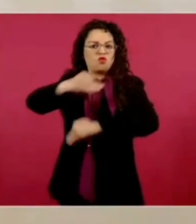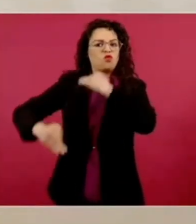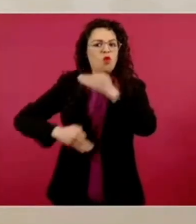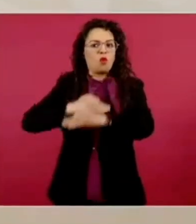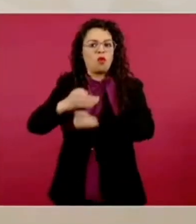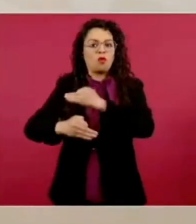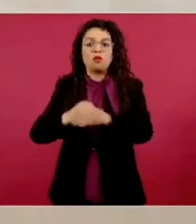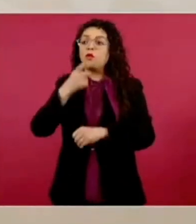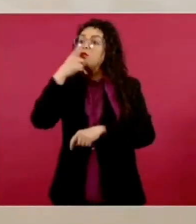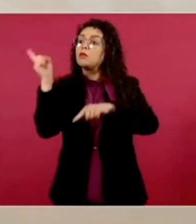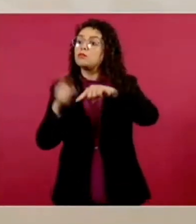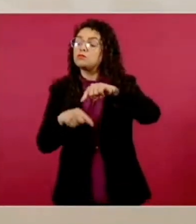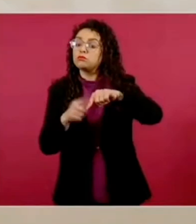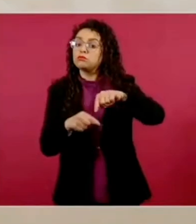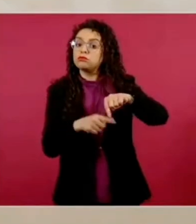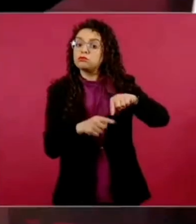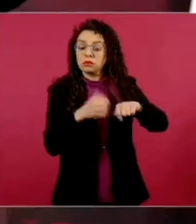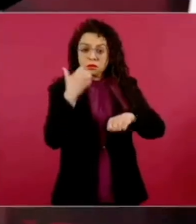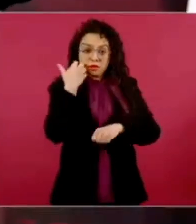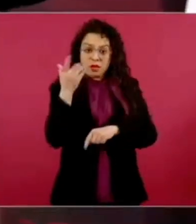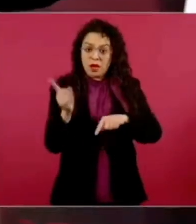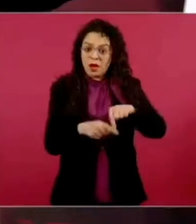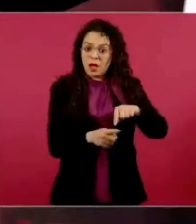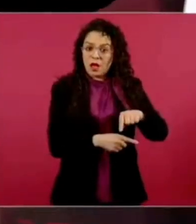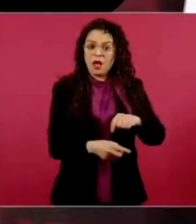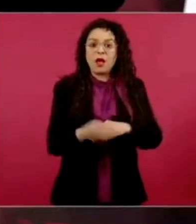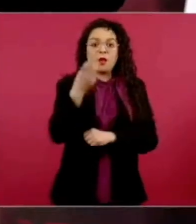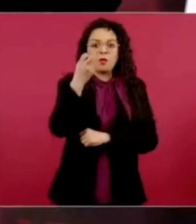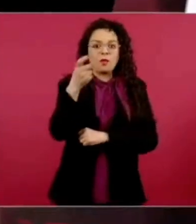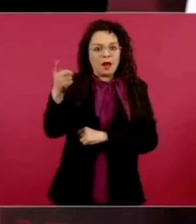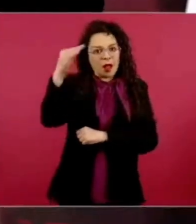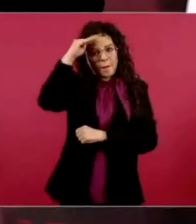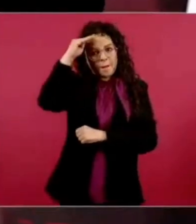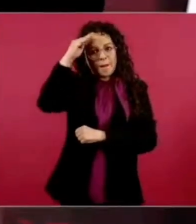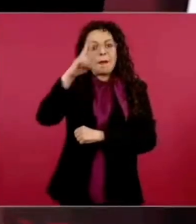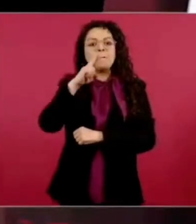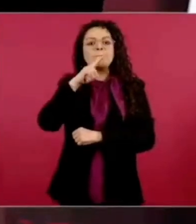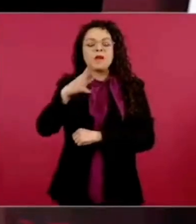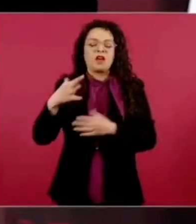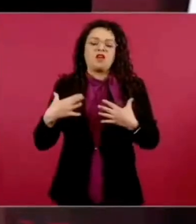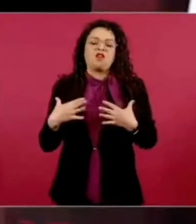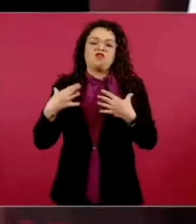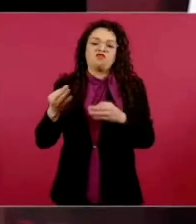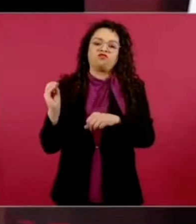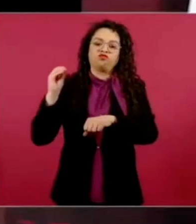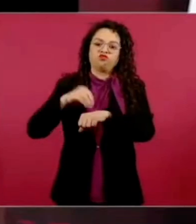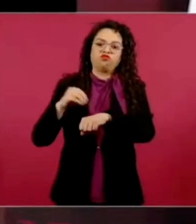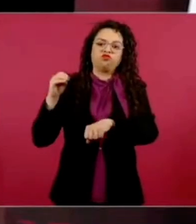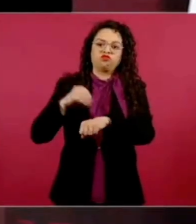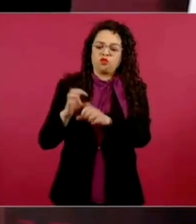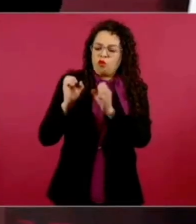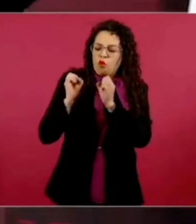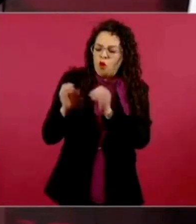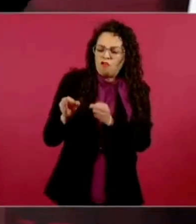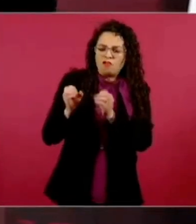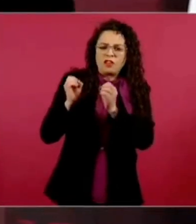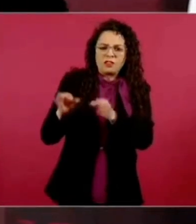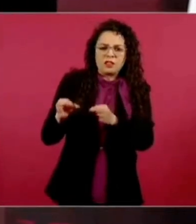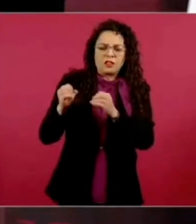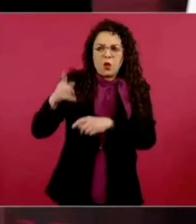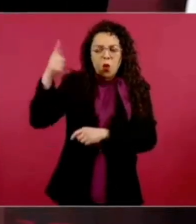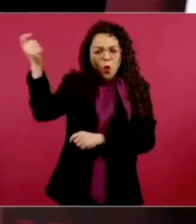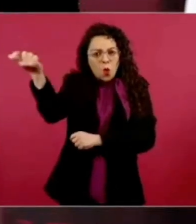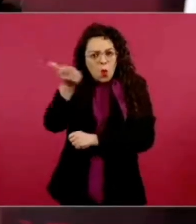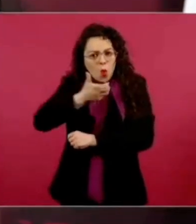Crearon pues todas estas oficinas costosísimas y todo fue